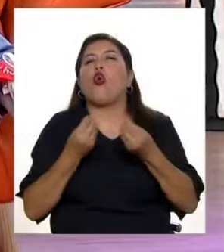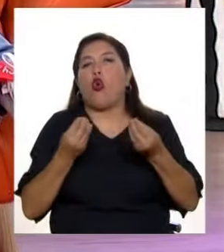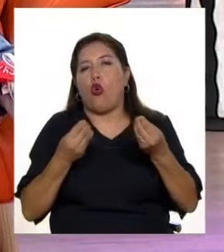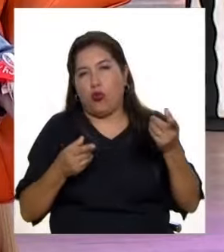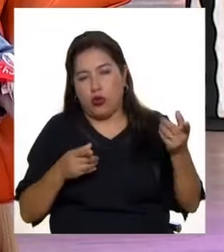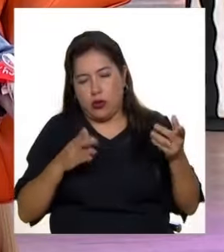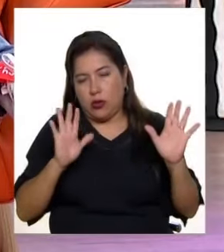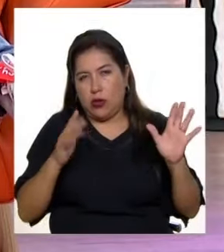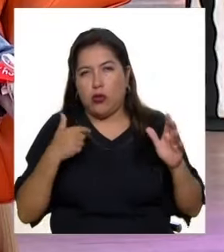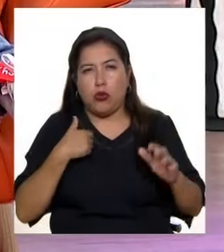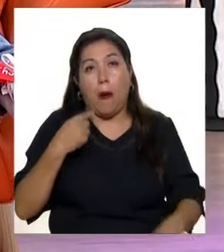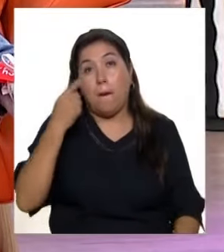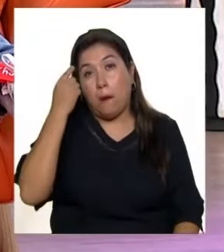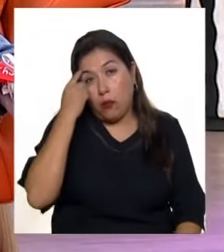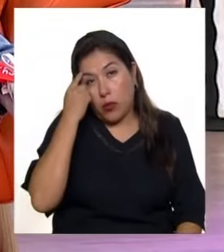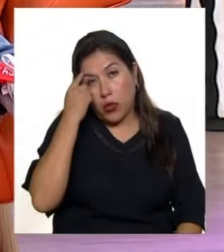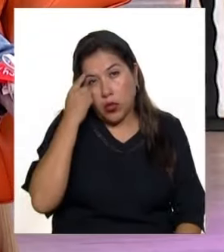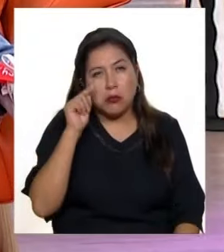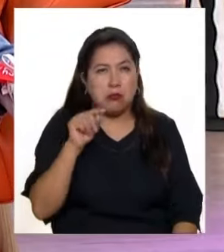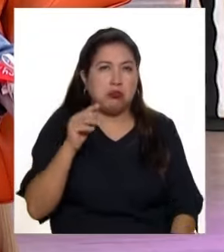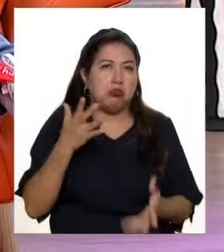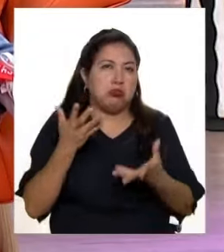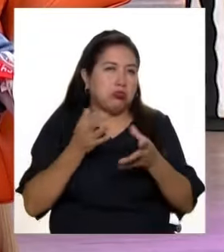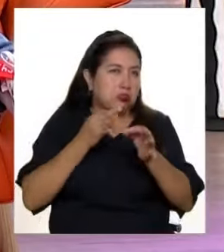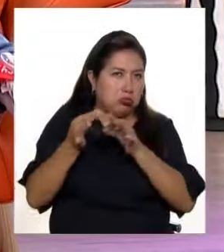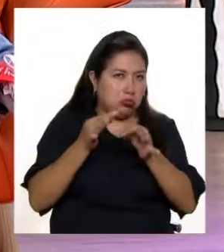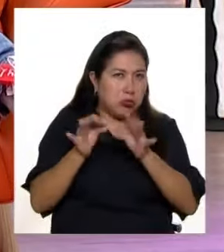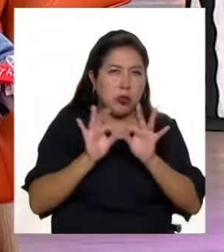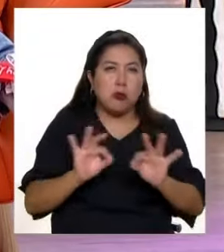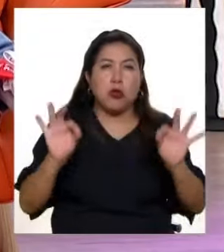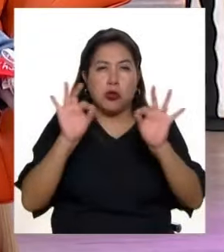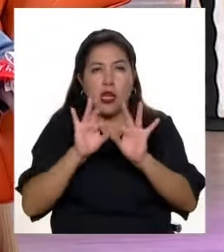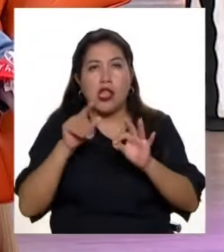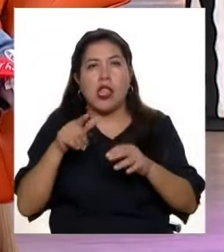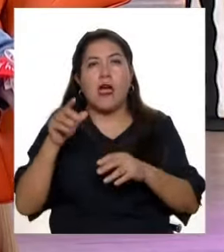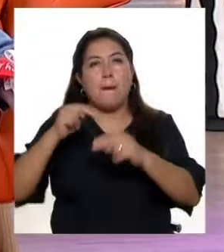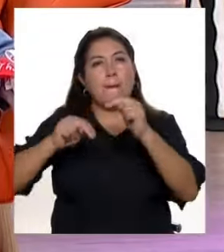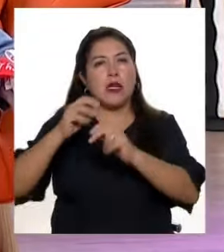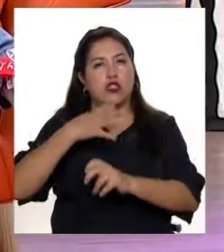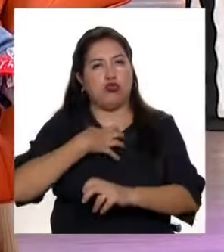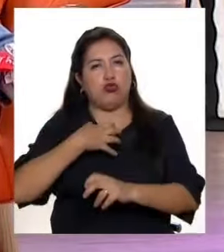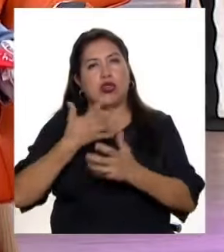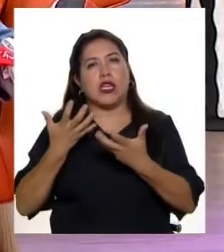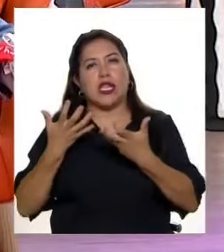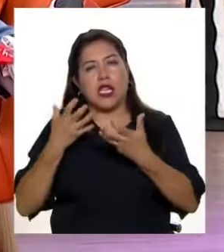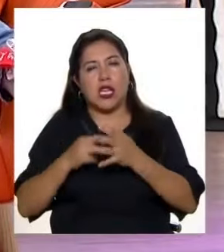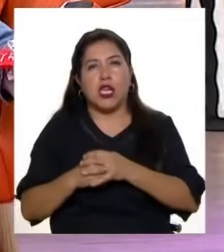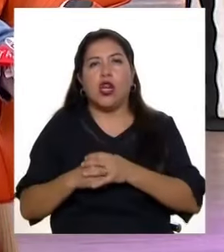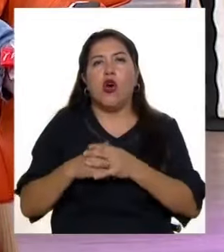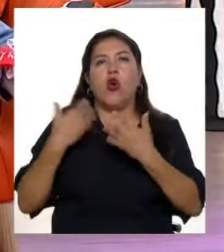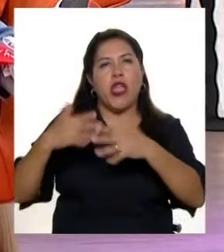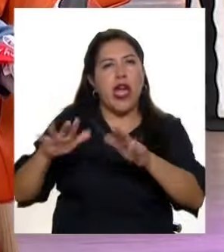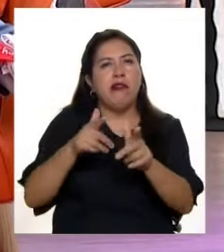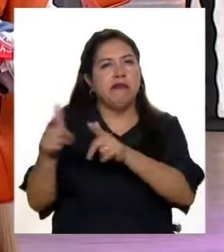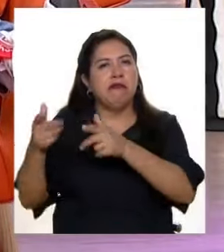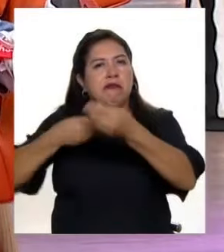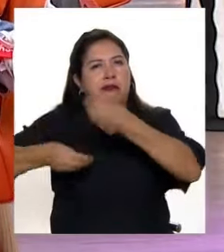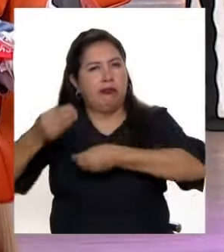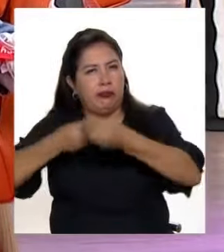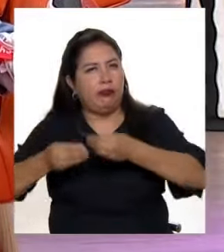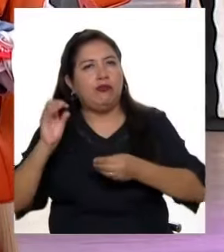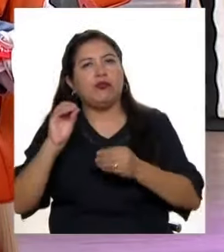lo que sí creo yo que es el mensaje importantísimo para los emprendedores, para la gente que de repente tiene su negocio en casa o de repente que recién